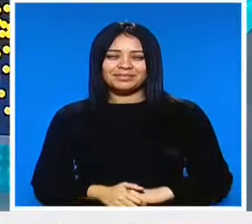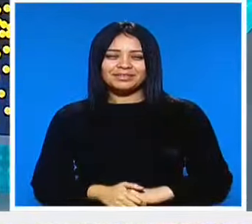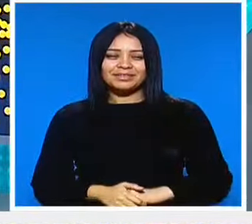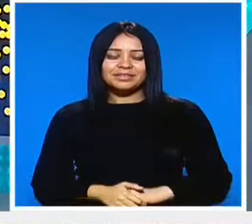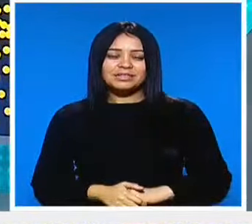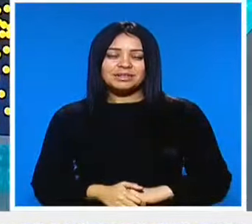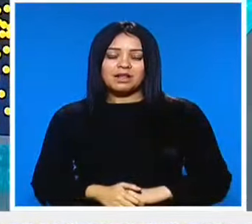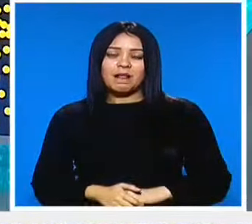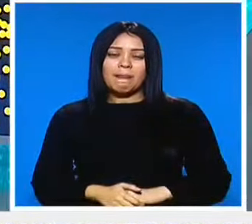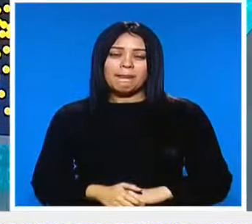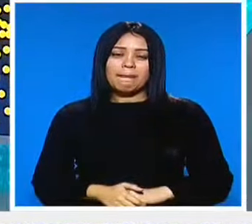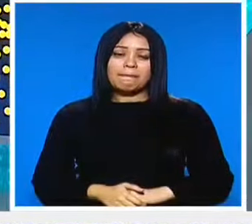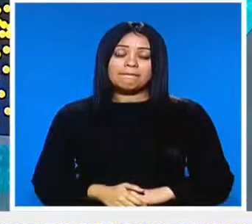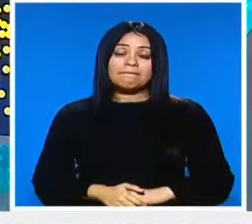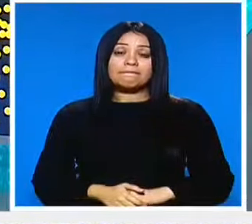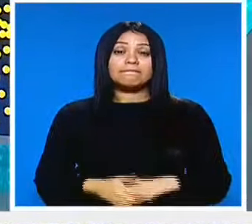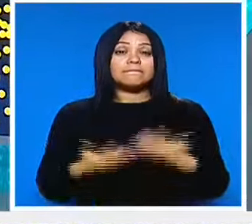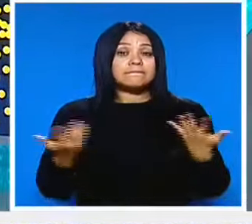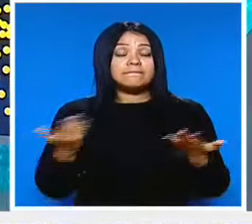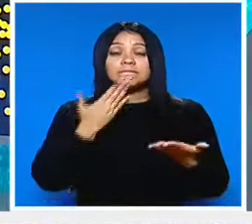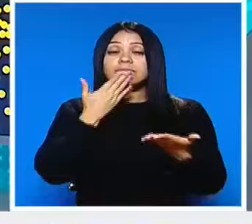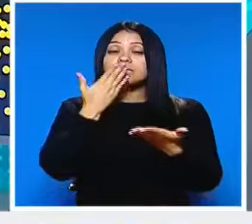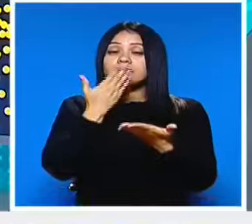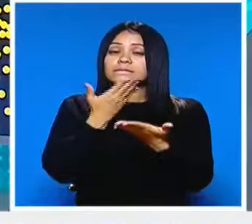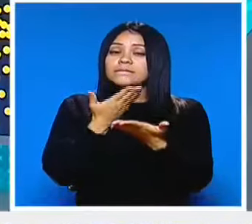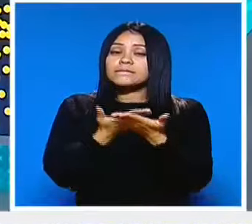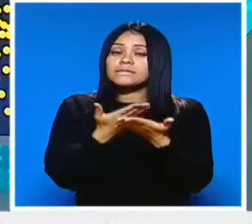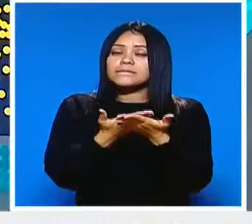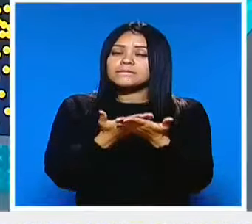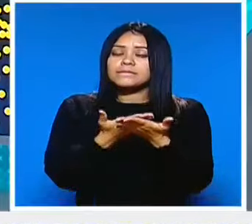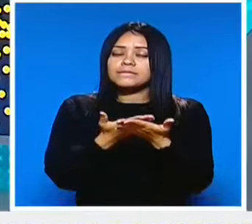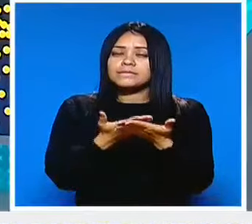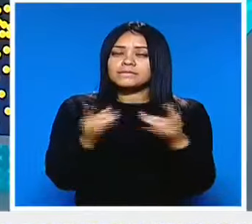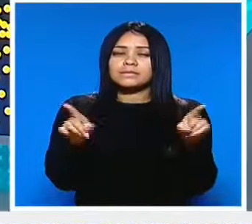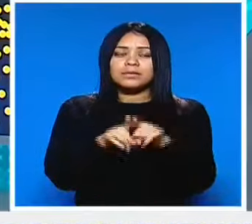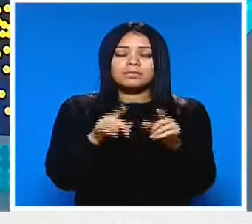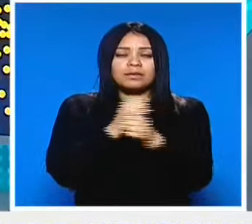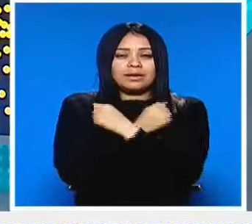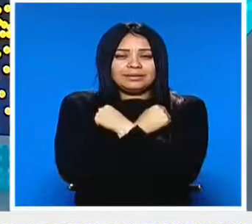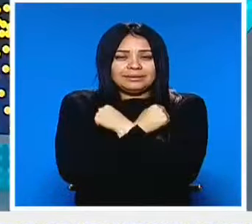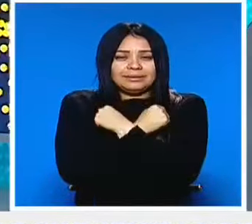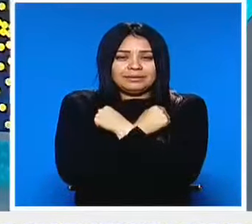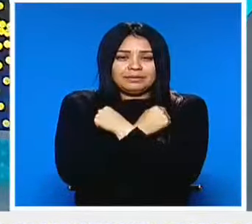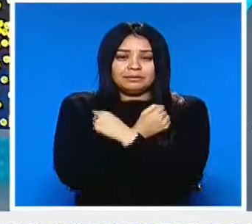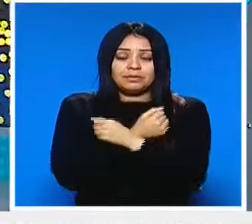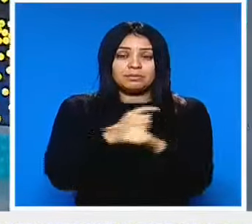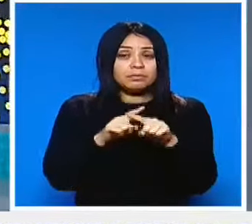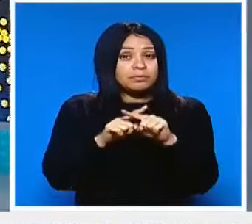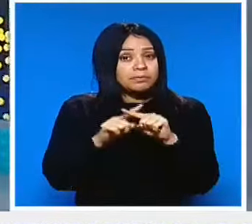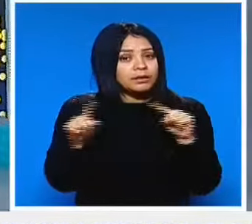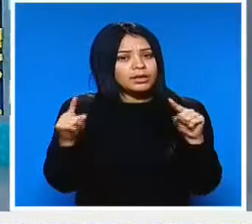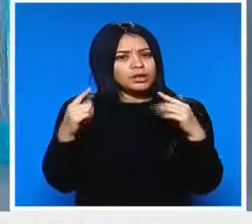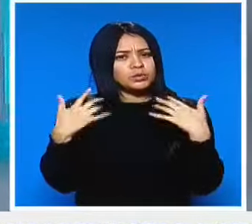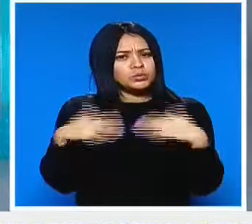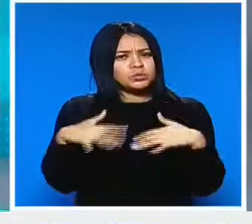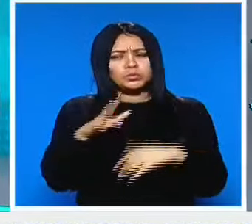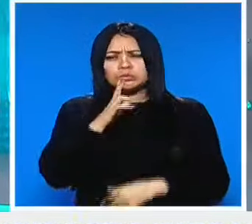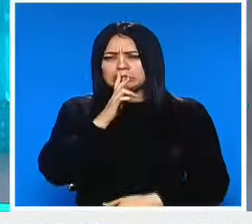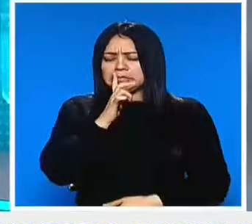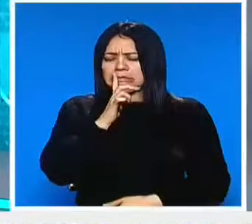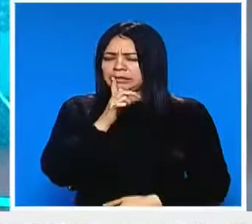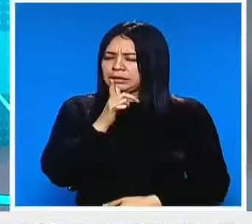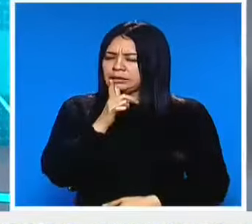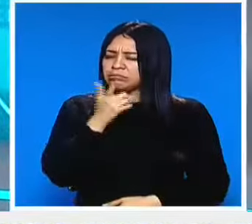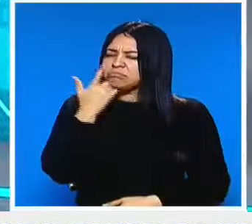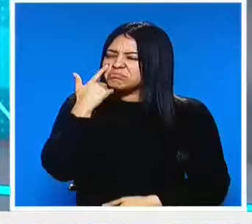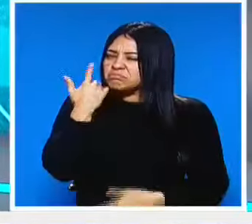ahora pasamos a una propuesta que también en teoría era un acto de amor, pero que al parecer todo terminó muy, pero muy mal. ¿De